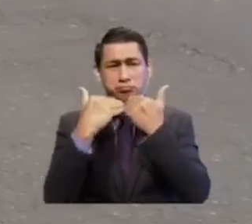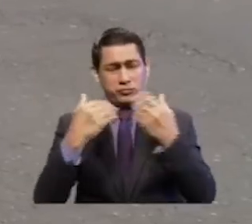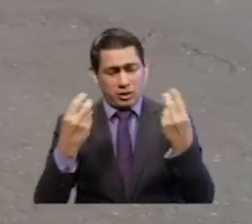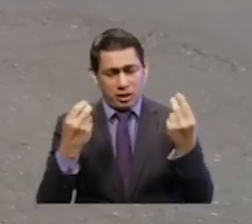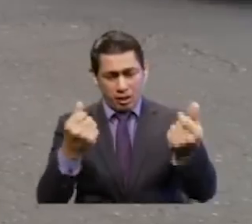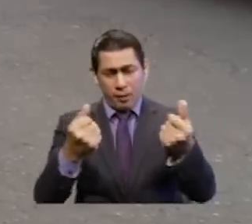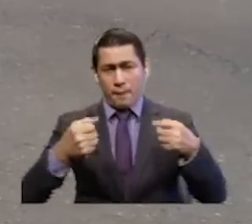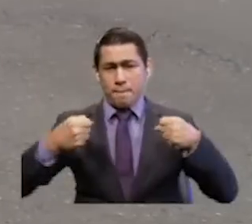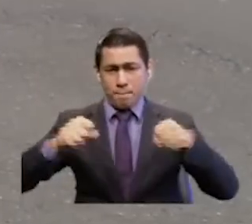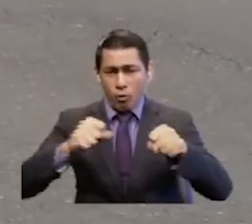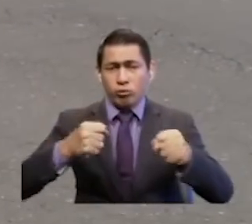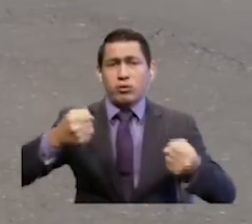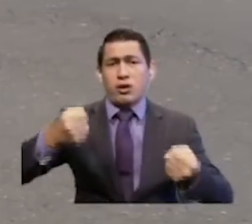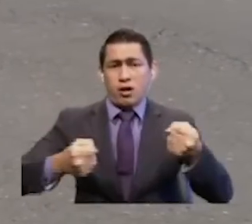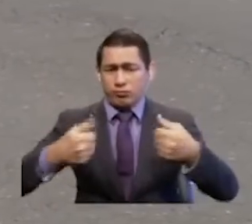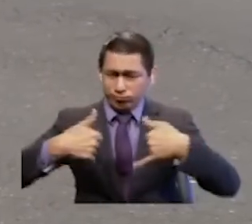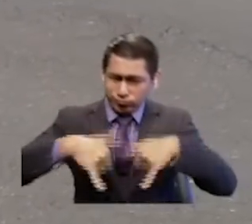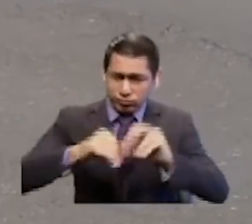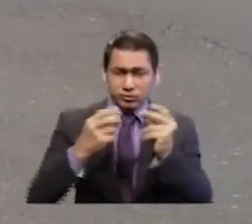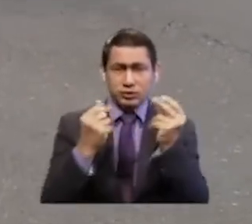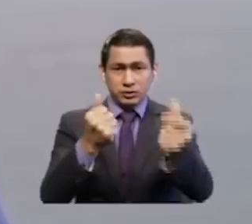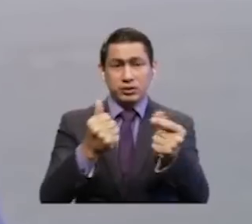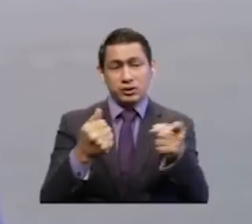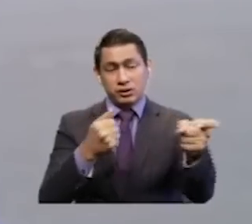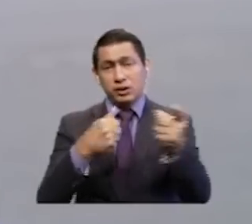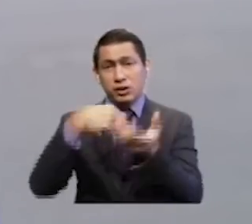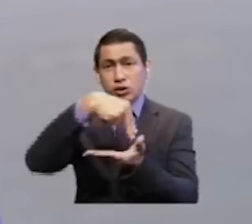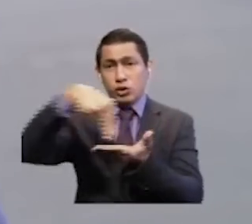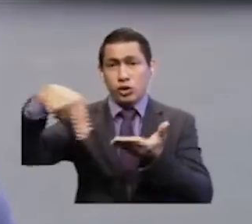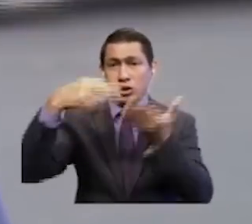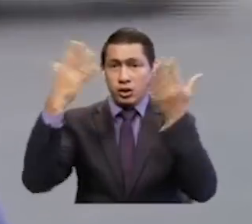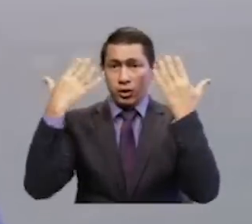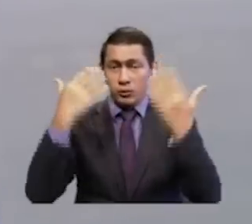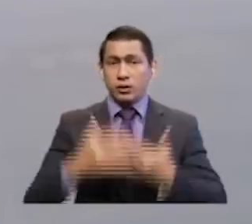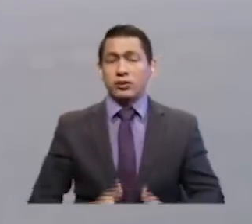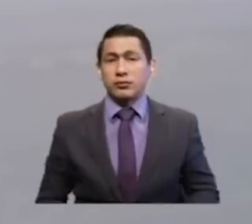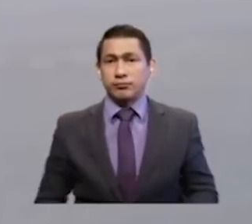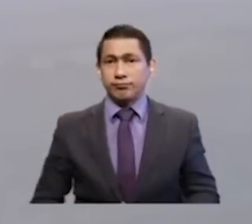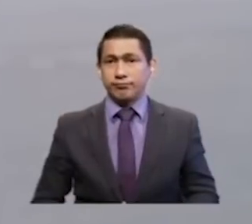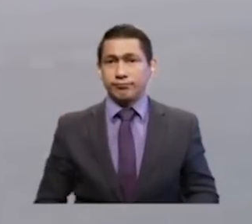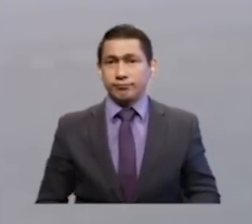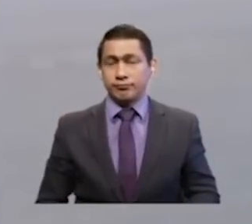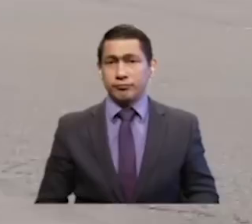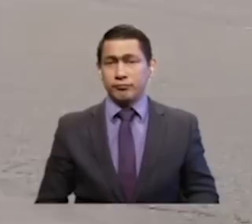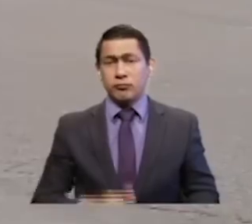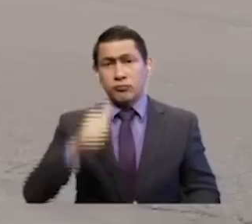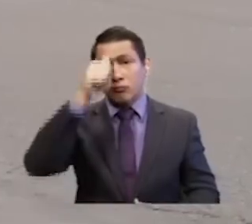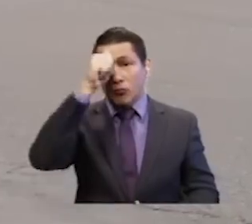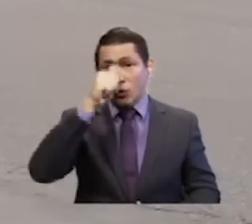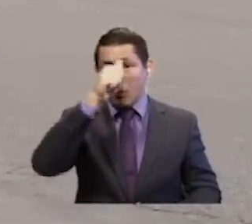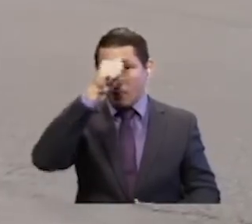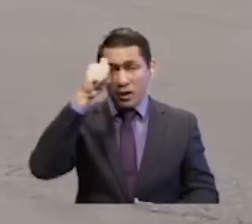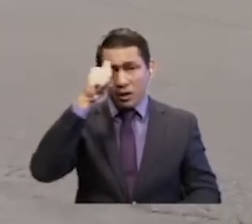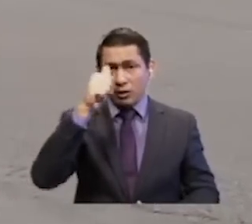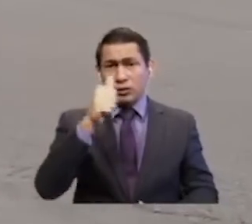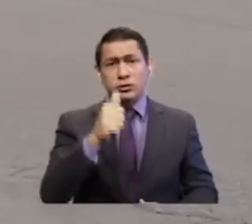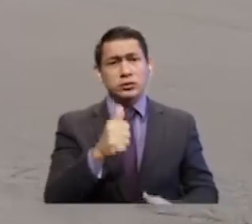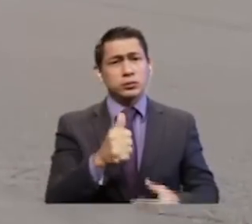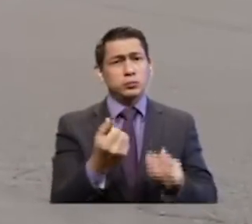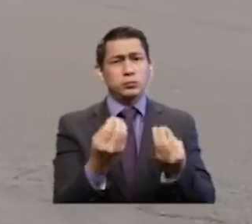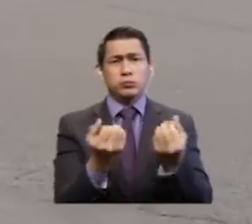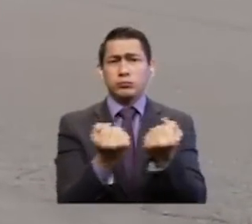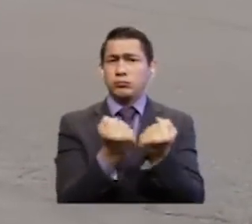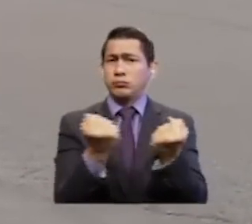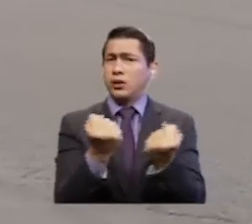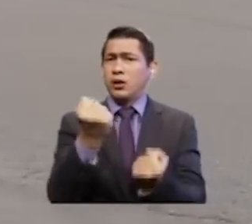la principal de mucho lote 2, norte de Guayaquil. A veces vienen en contravía, los días domingos vienen en contravía a veces. Es una sola vía, la gente